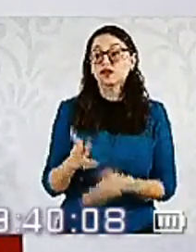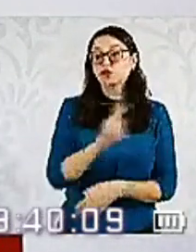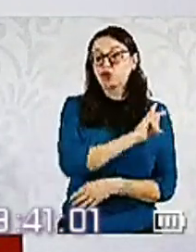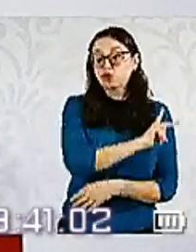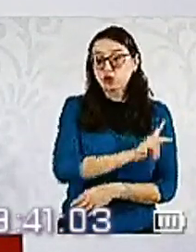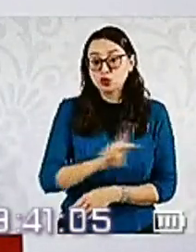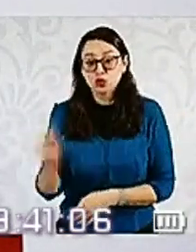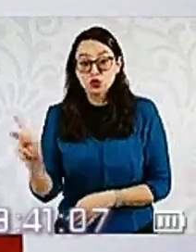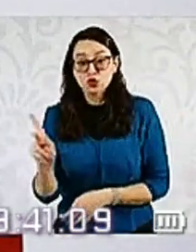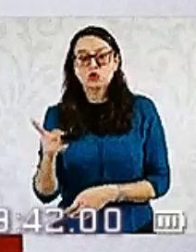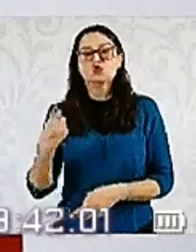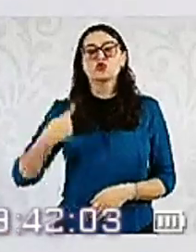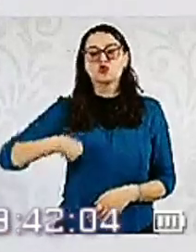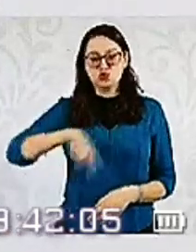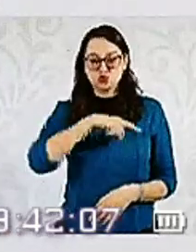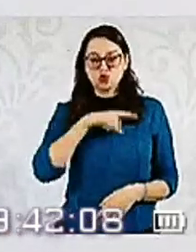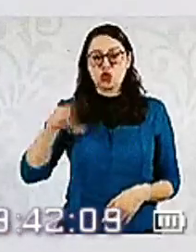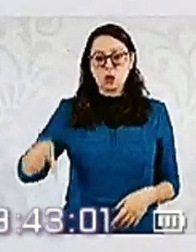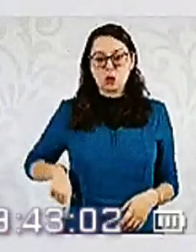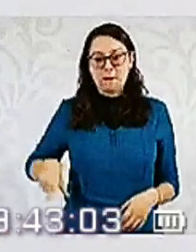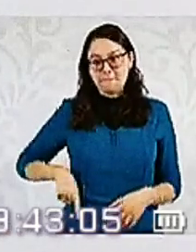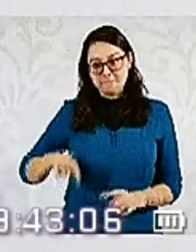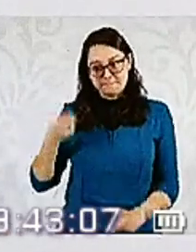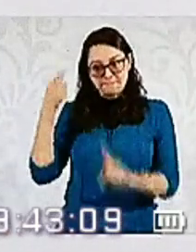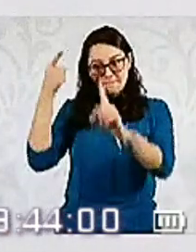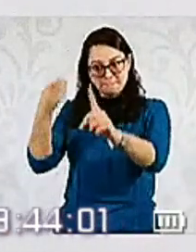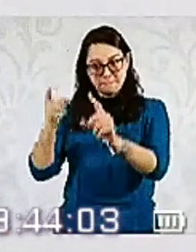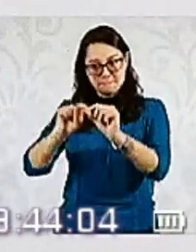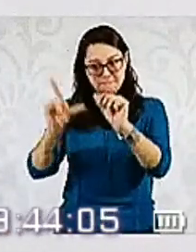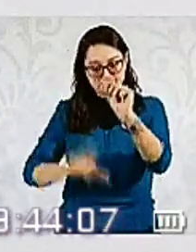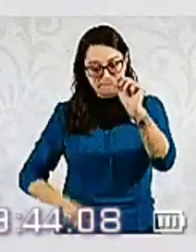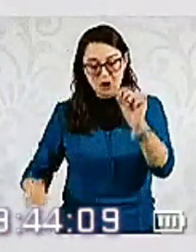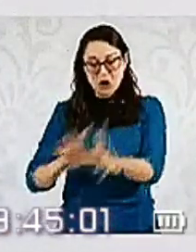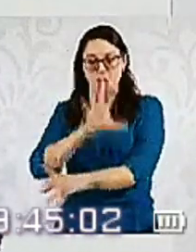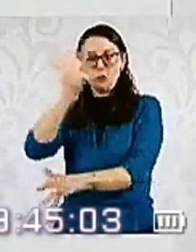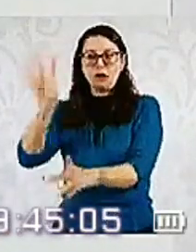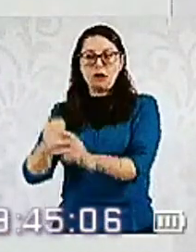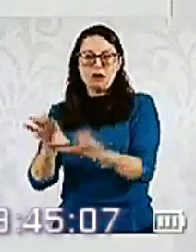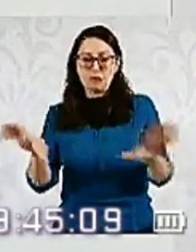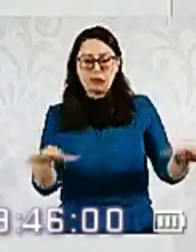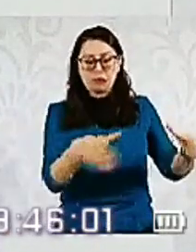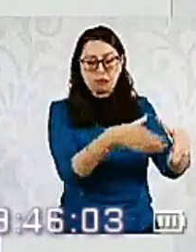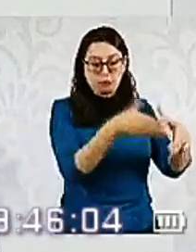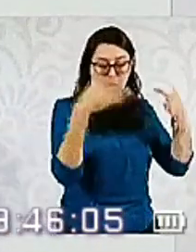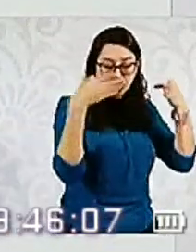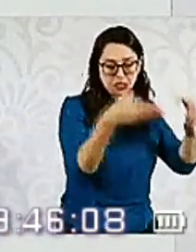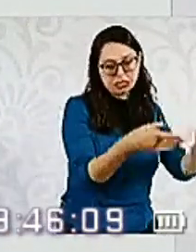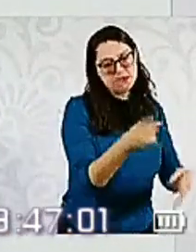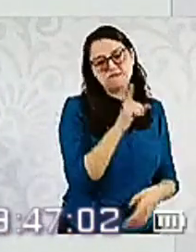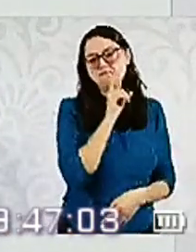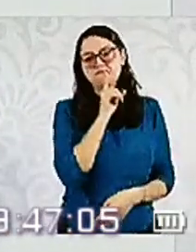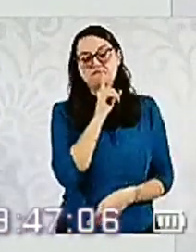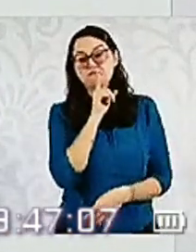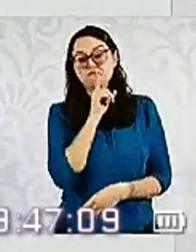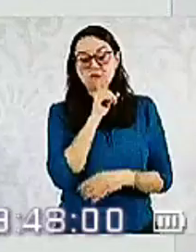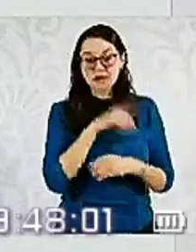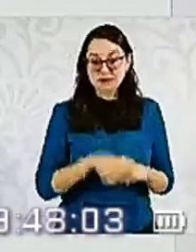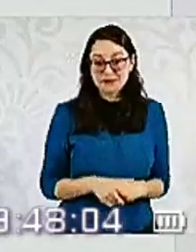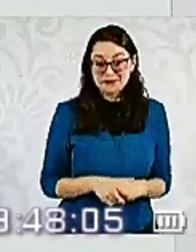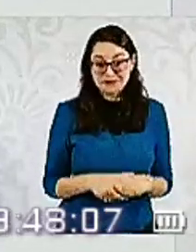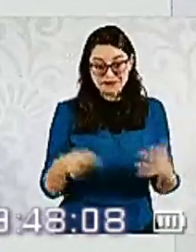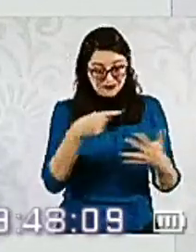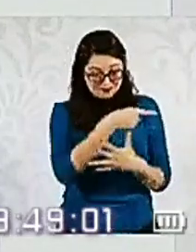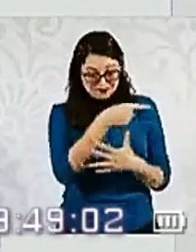y nosotros gobernamos para el pueblo de México y no para unos cuantos. Entonces, todas estas